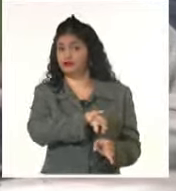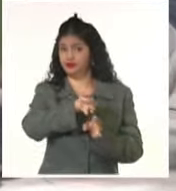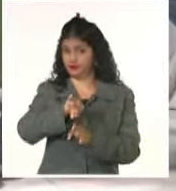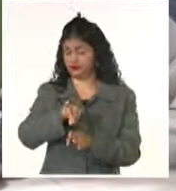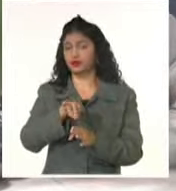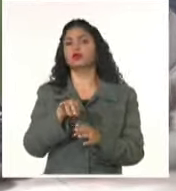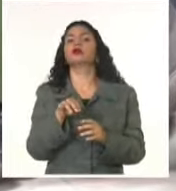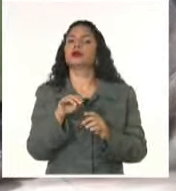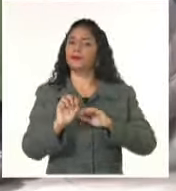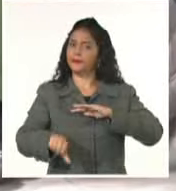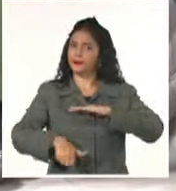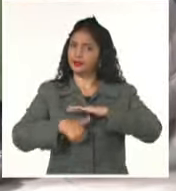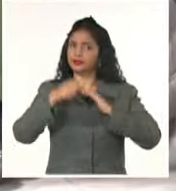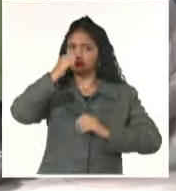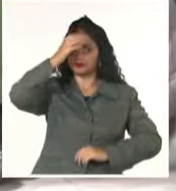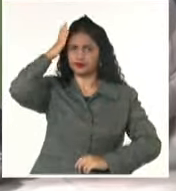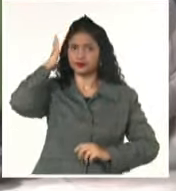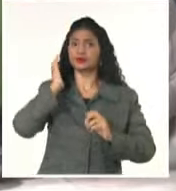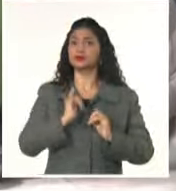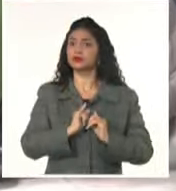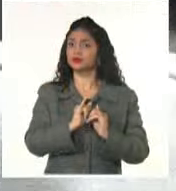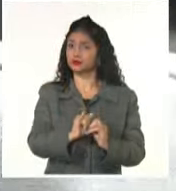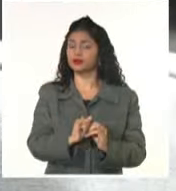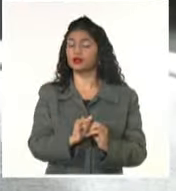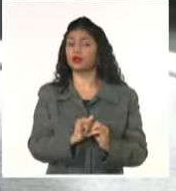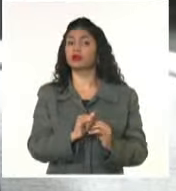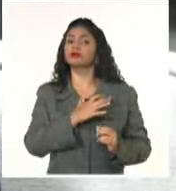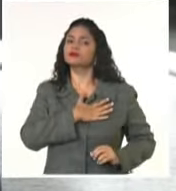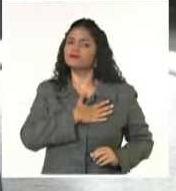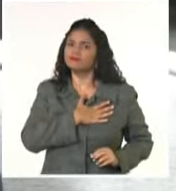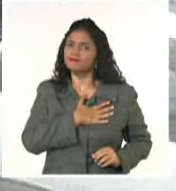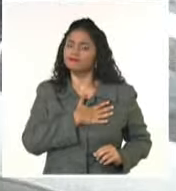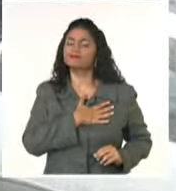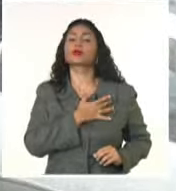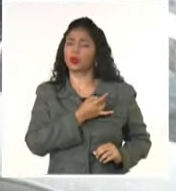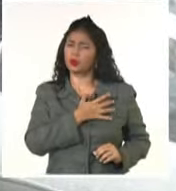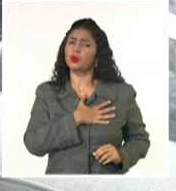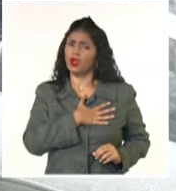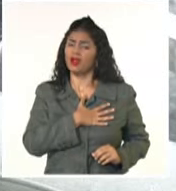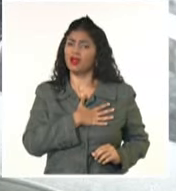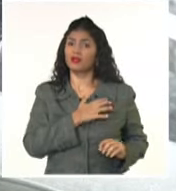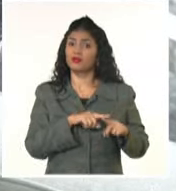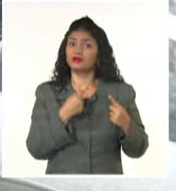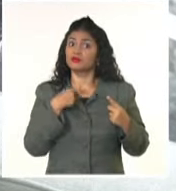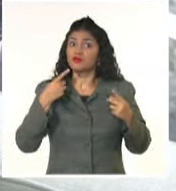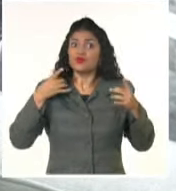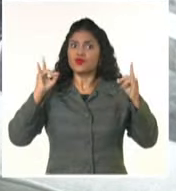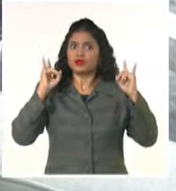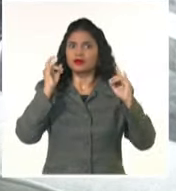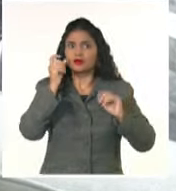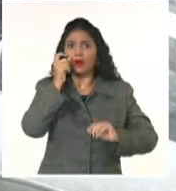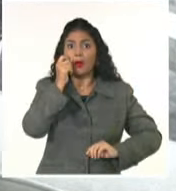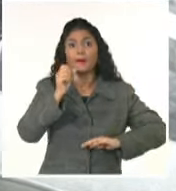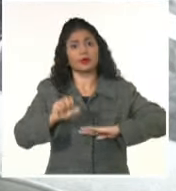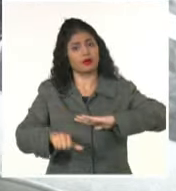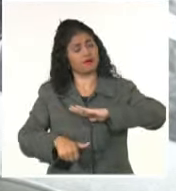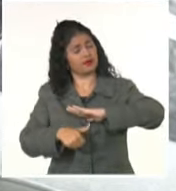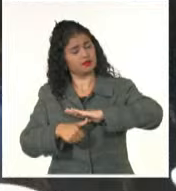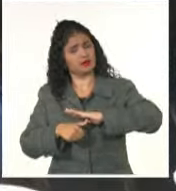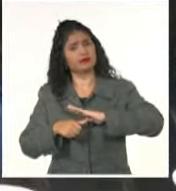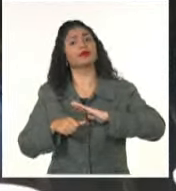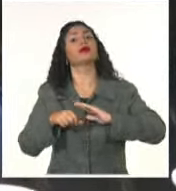de Estado ratificó sus condolencias por la pérdida física del presidente Haywood, que fue